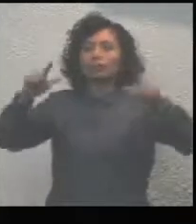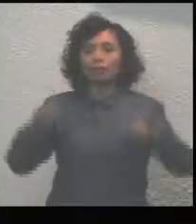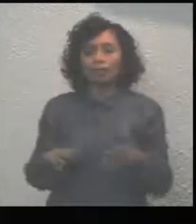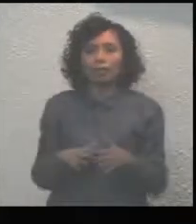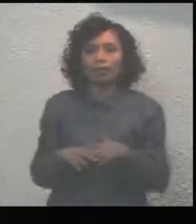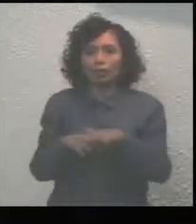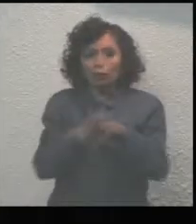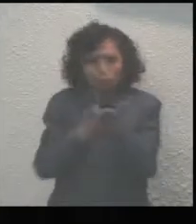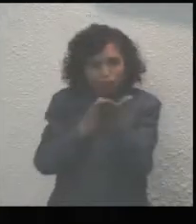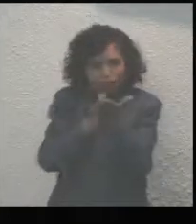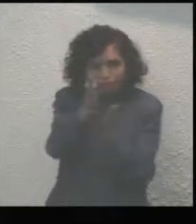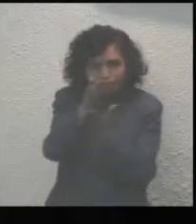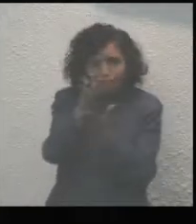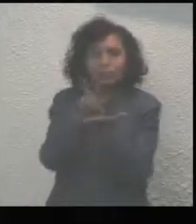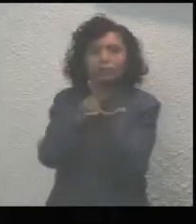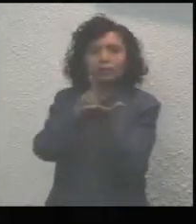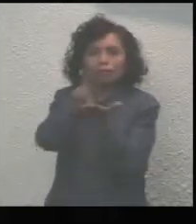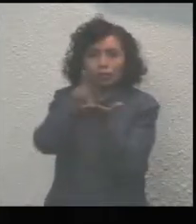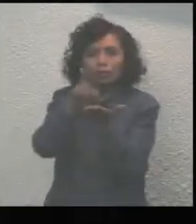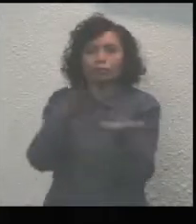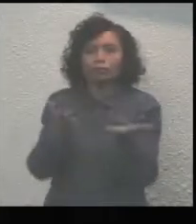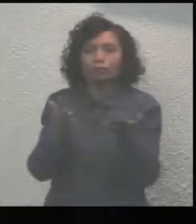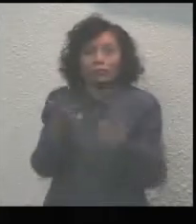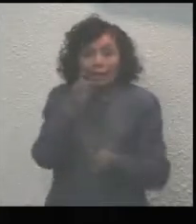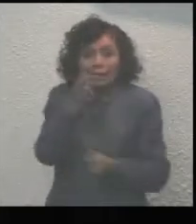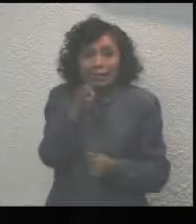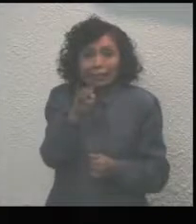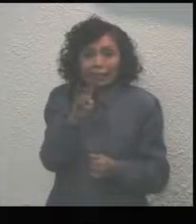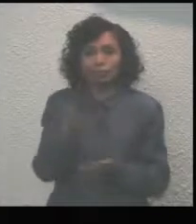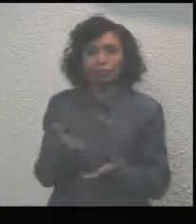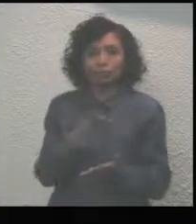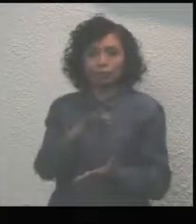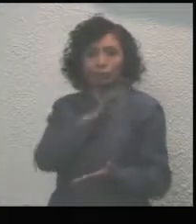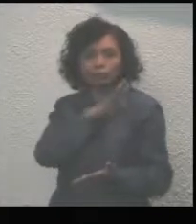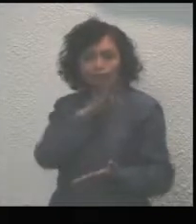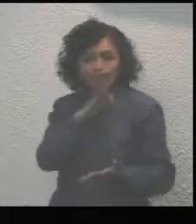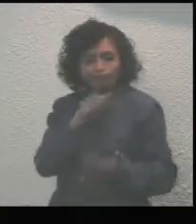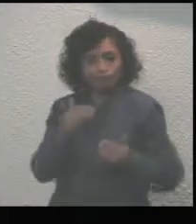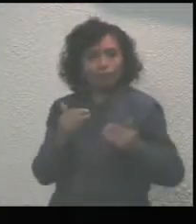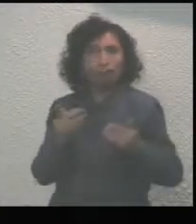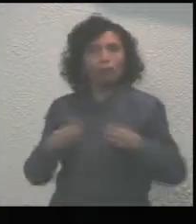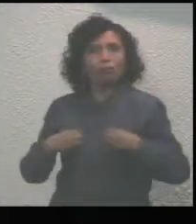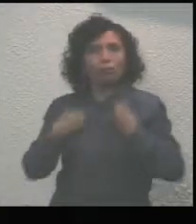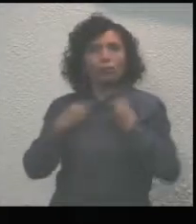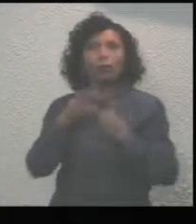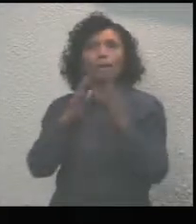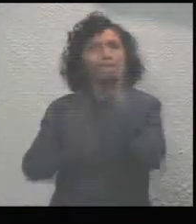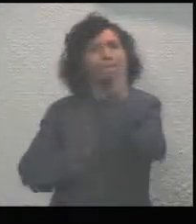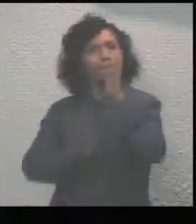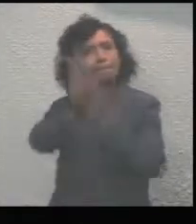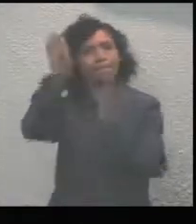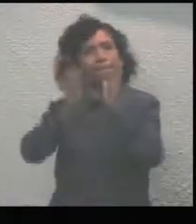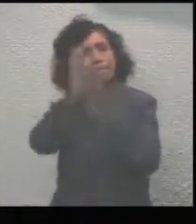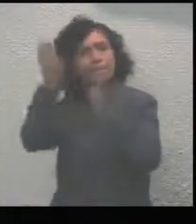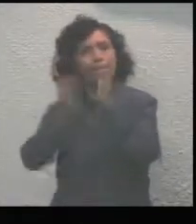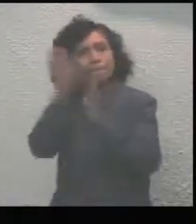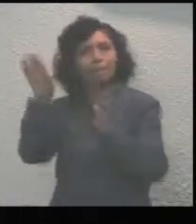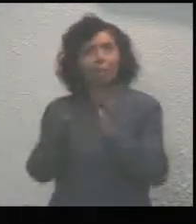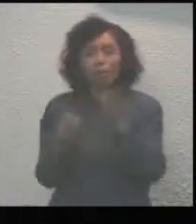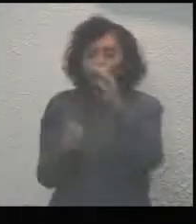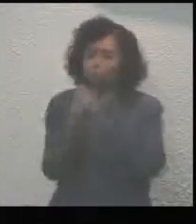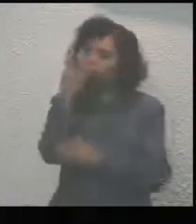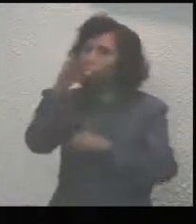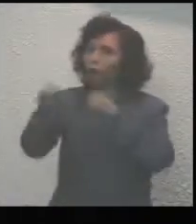derechos, sin subjetividades ni filtros, es poder aspirar a una vida mejor y tener las posibilidades de